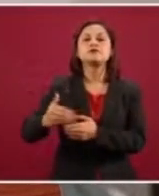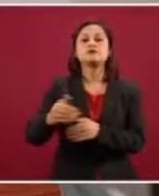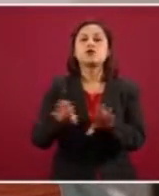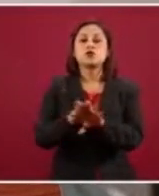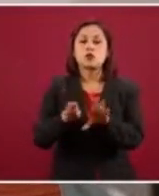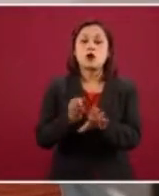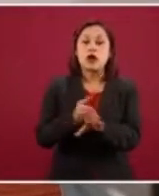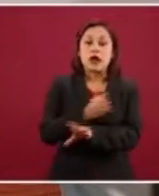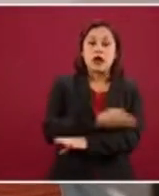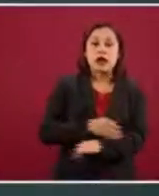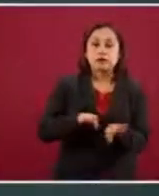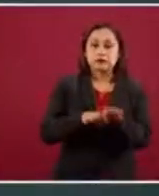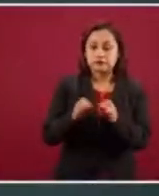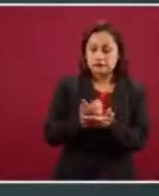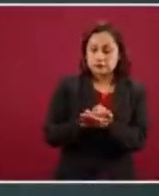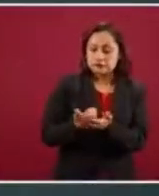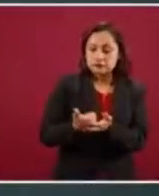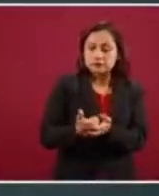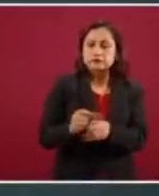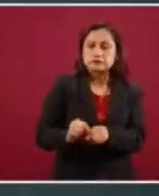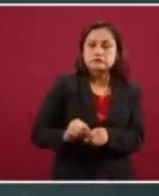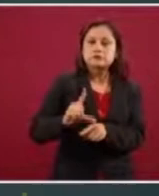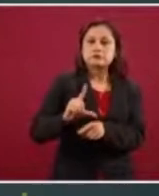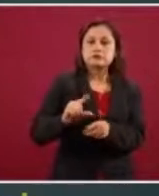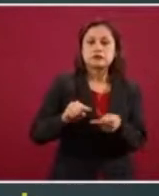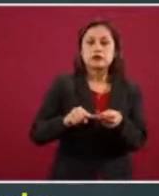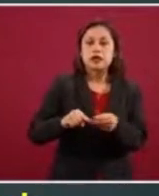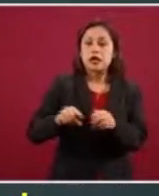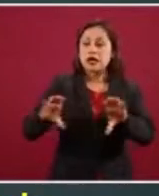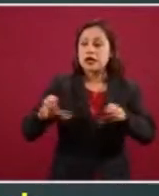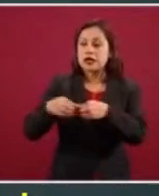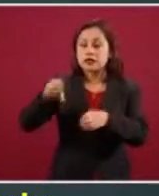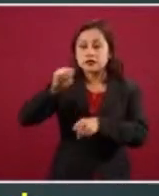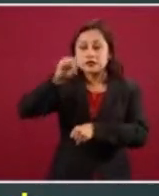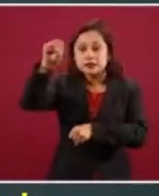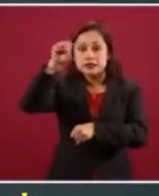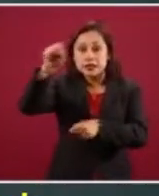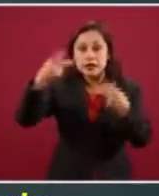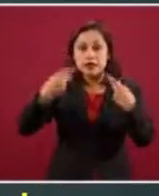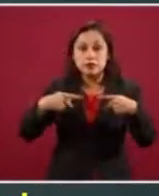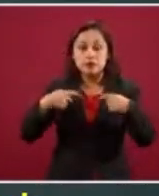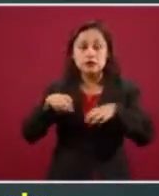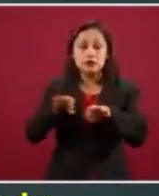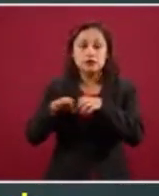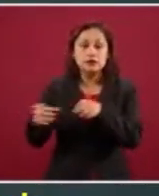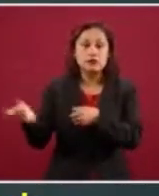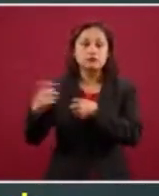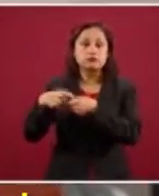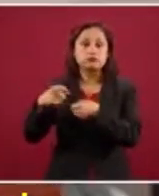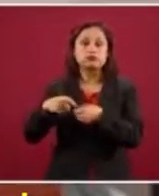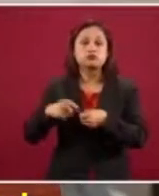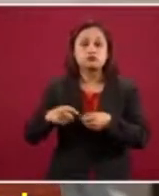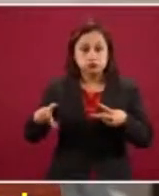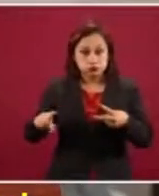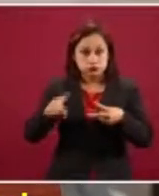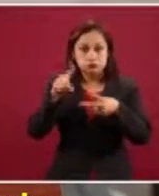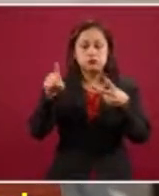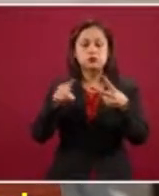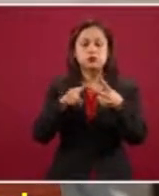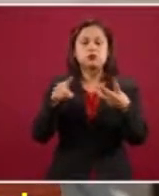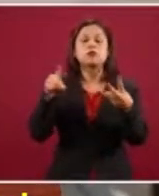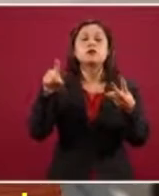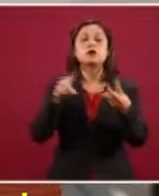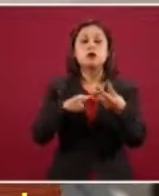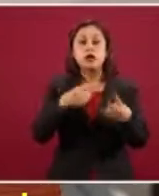mínimo, sumado al compromiso de sindicatos y empleadores y a la inquebrantable voluntad política